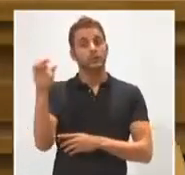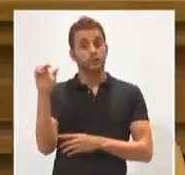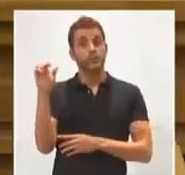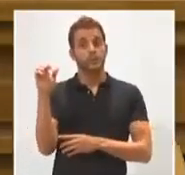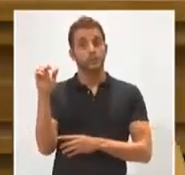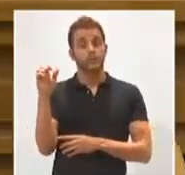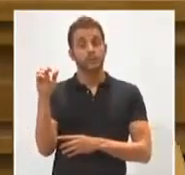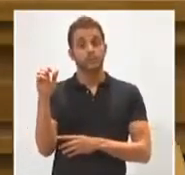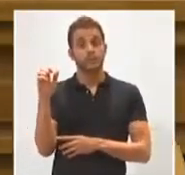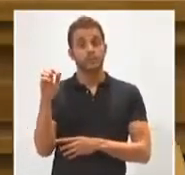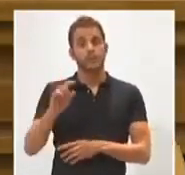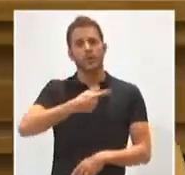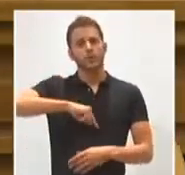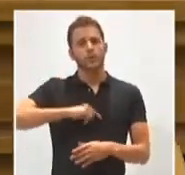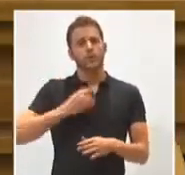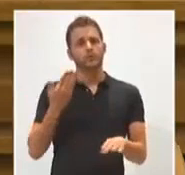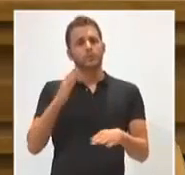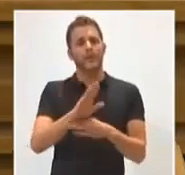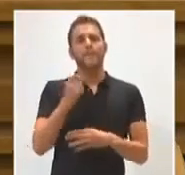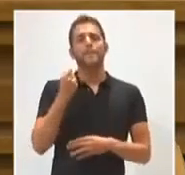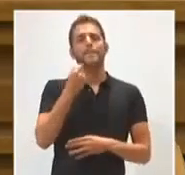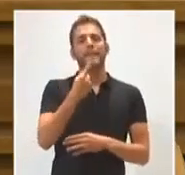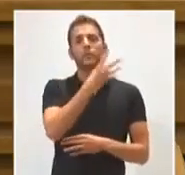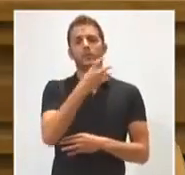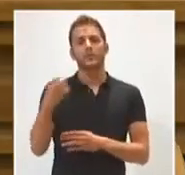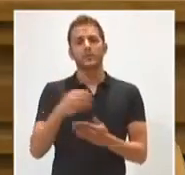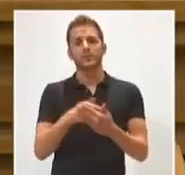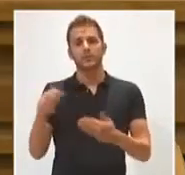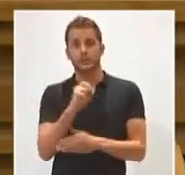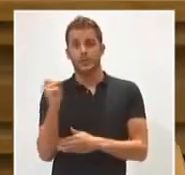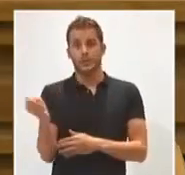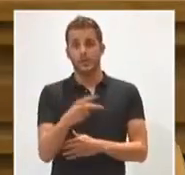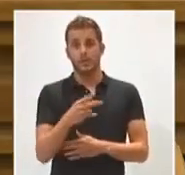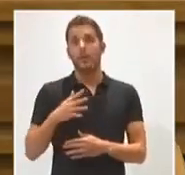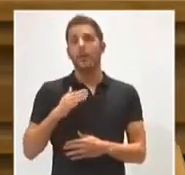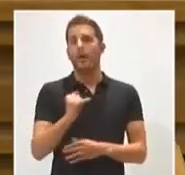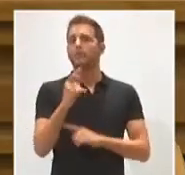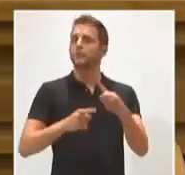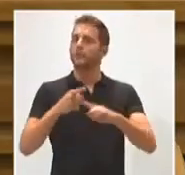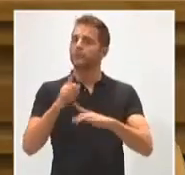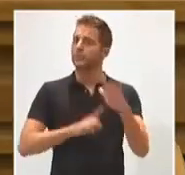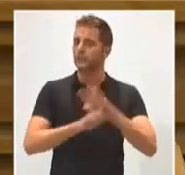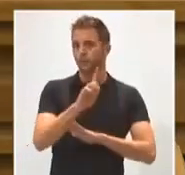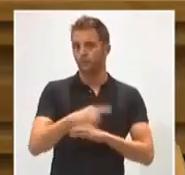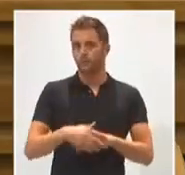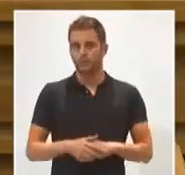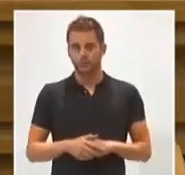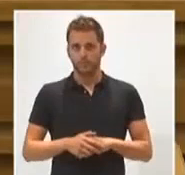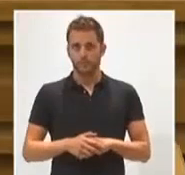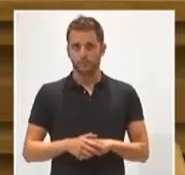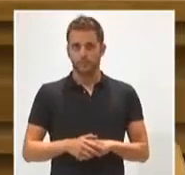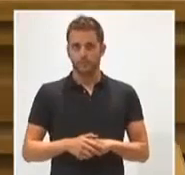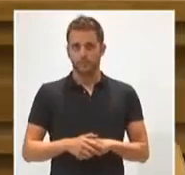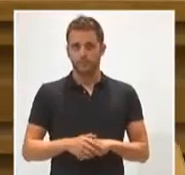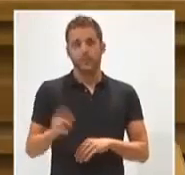ya tenemos planteados 1400 millones en desarrollo hemos hecho